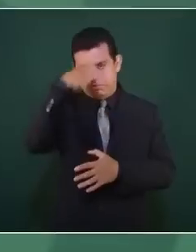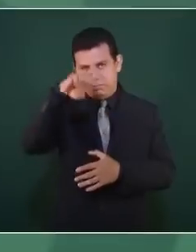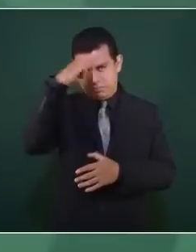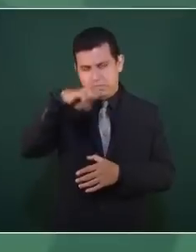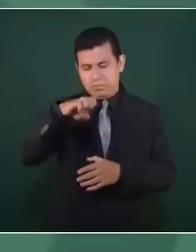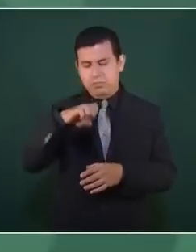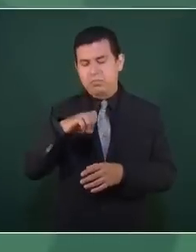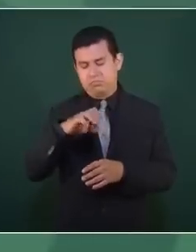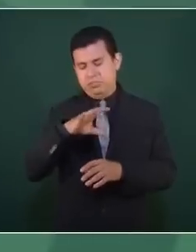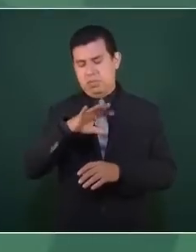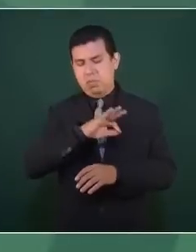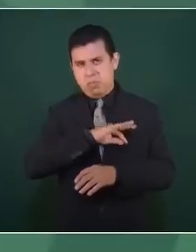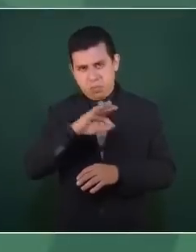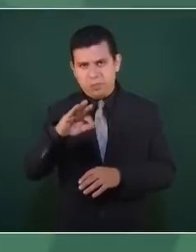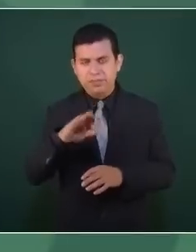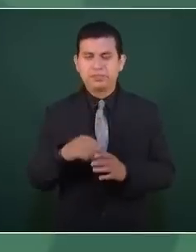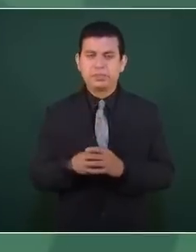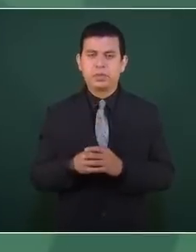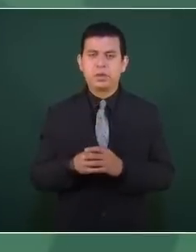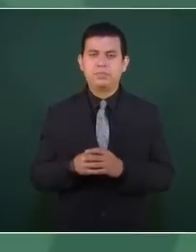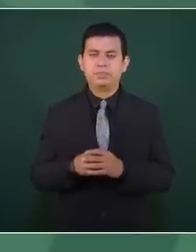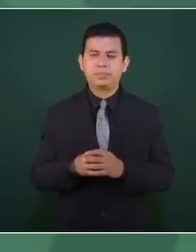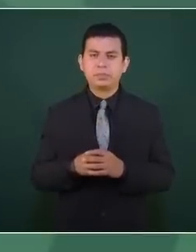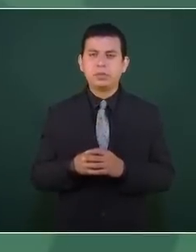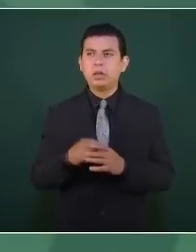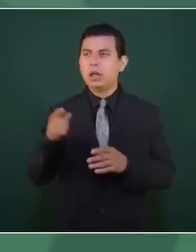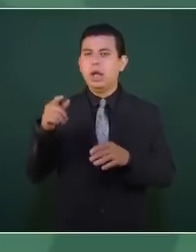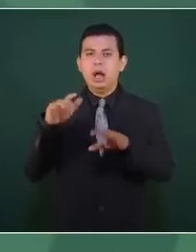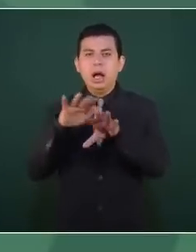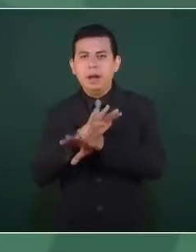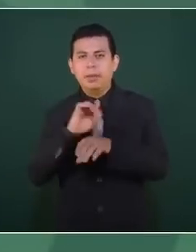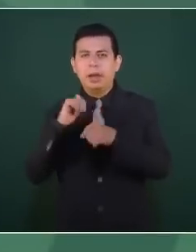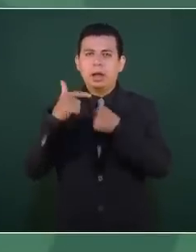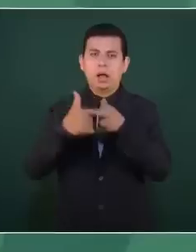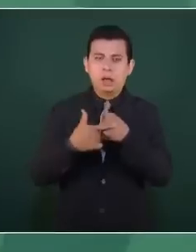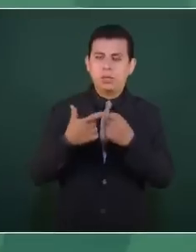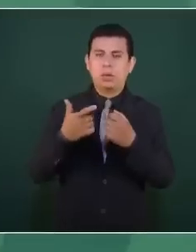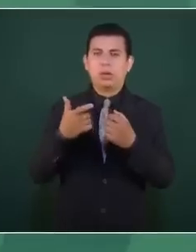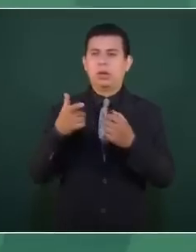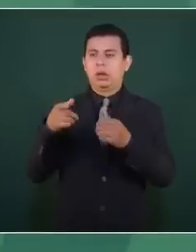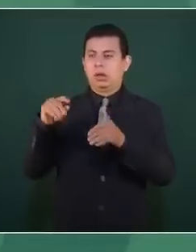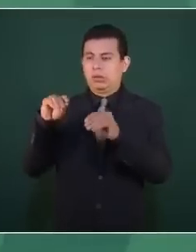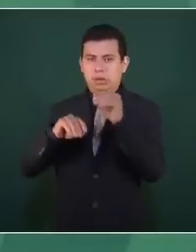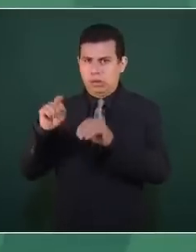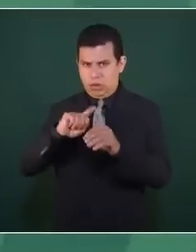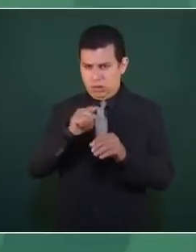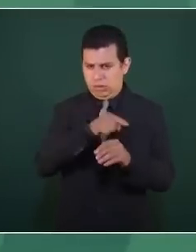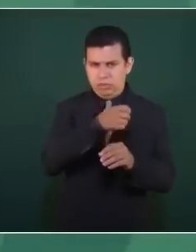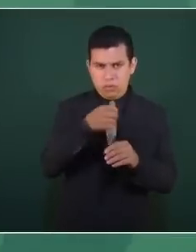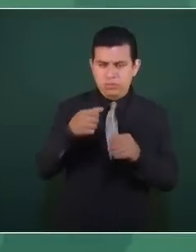No se altera, no se distorsiona.